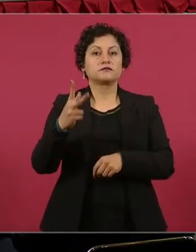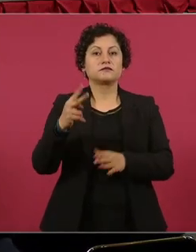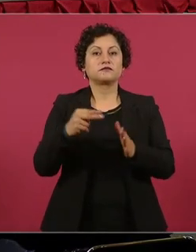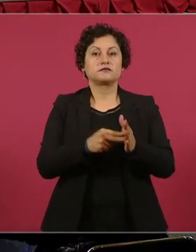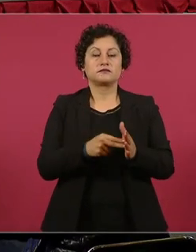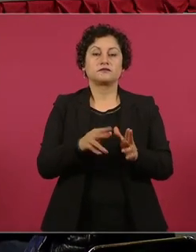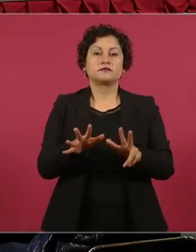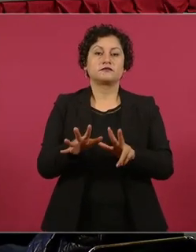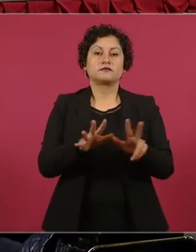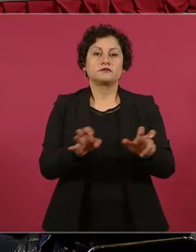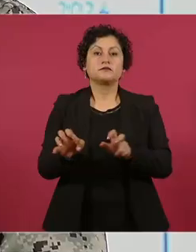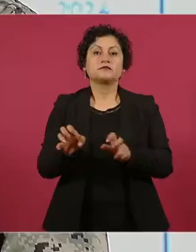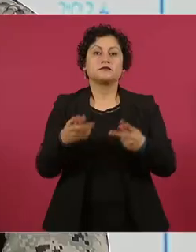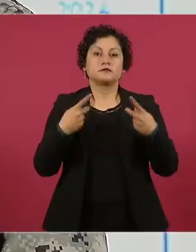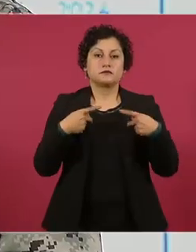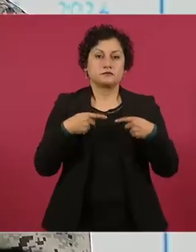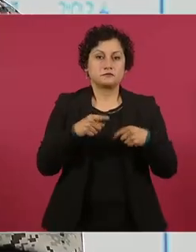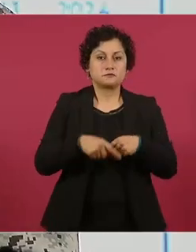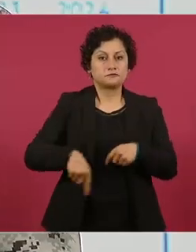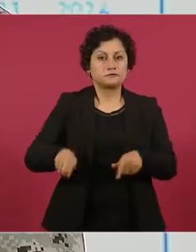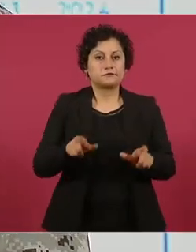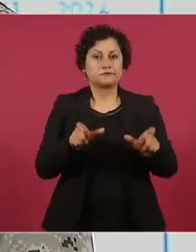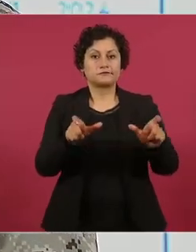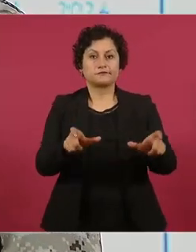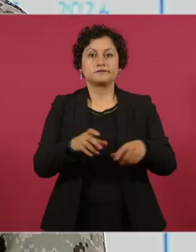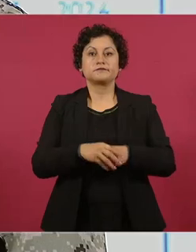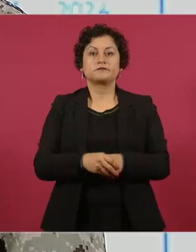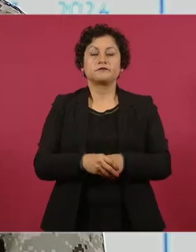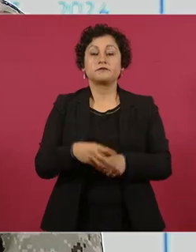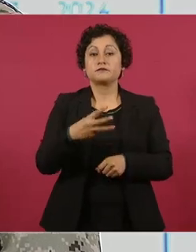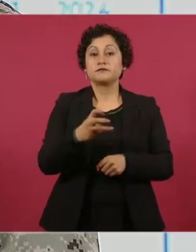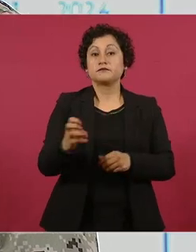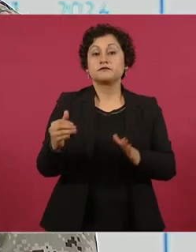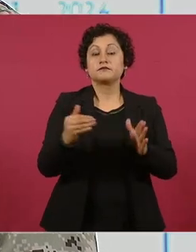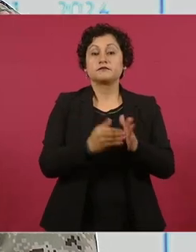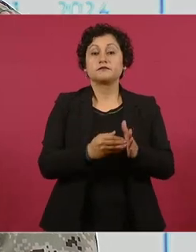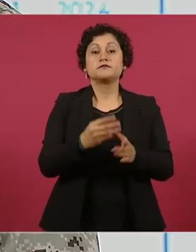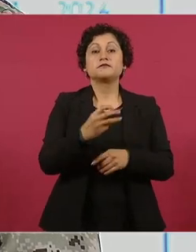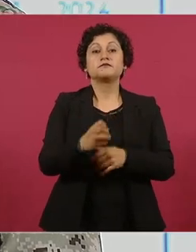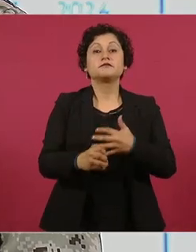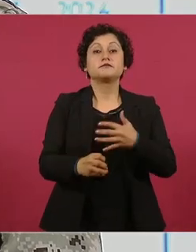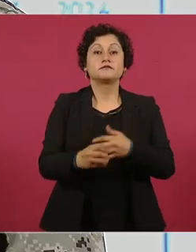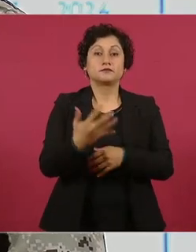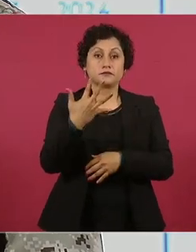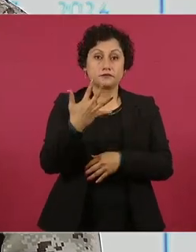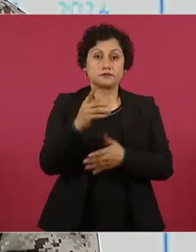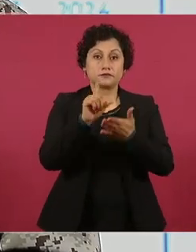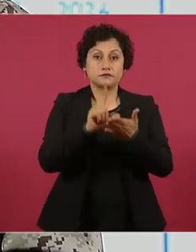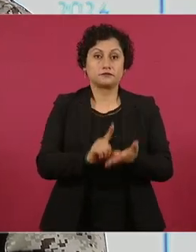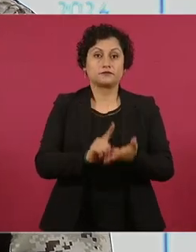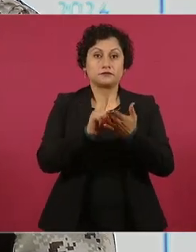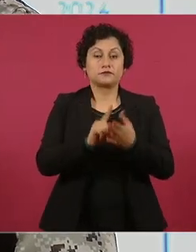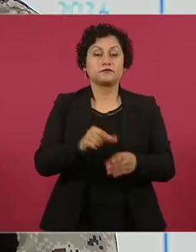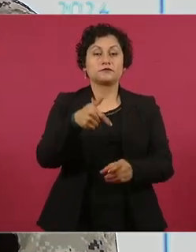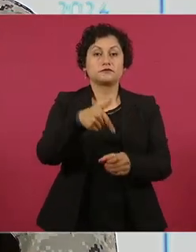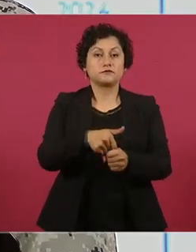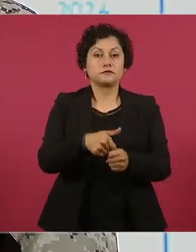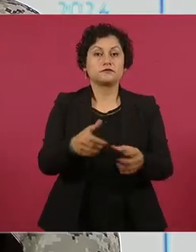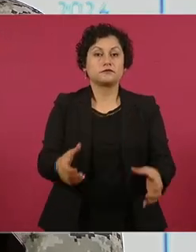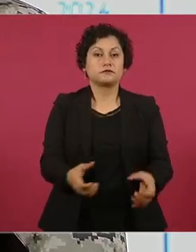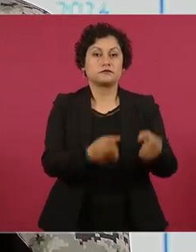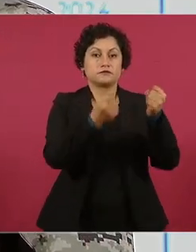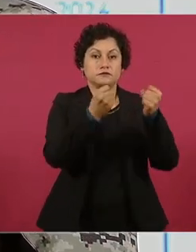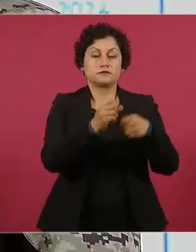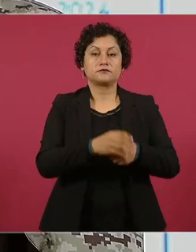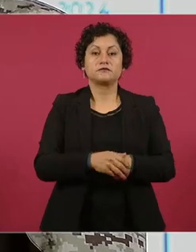efectivos. Se han asegurado en el periodo 300 mil 305 litros de combustible. En la administración,